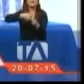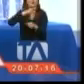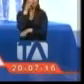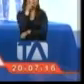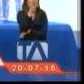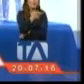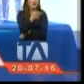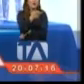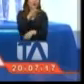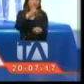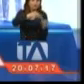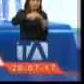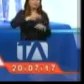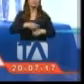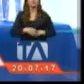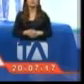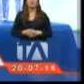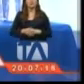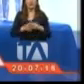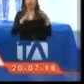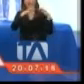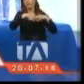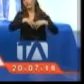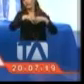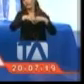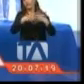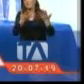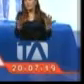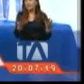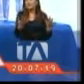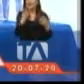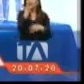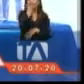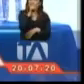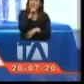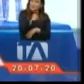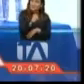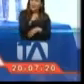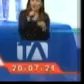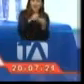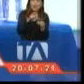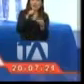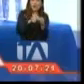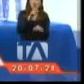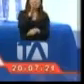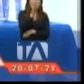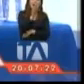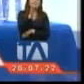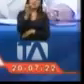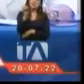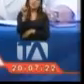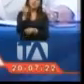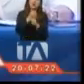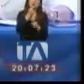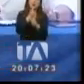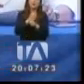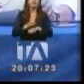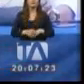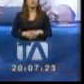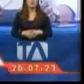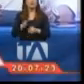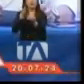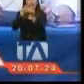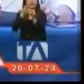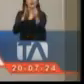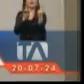al sector público, con un gran fracaso, por cierto, de 15.000 registrados, apenas 700 ubicados. Como uno de los